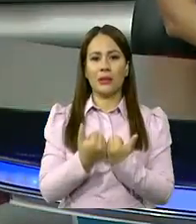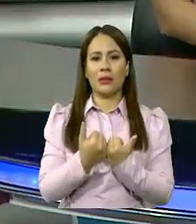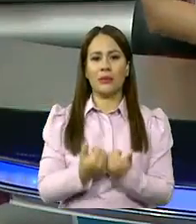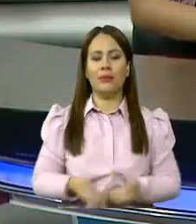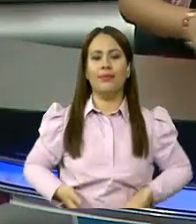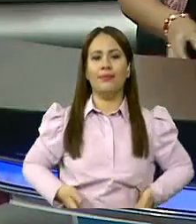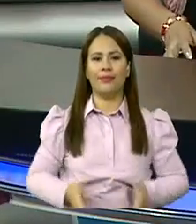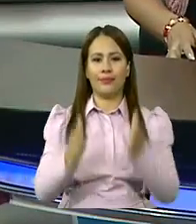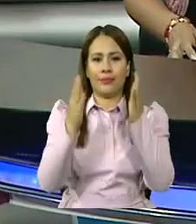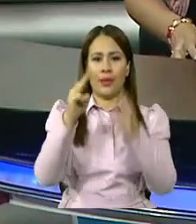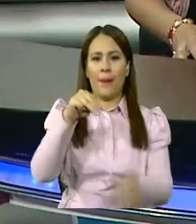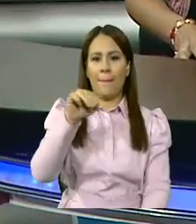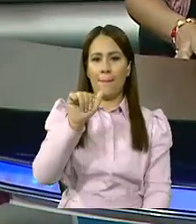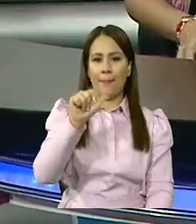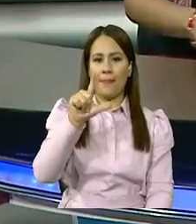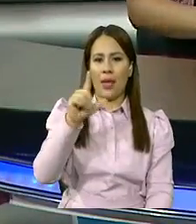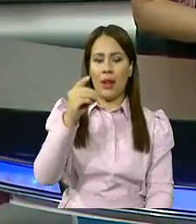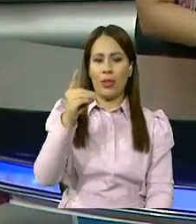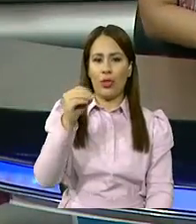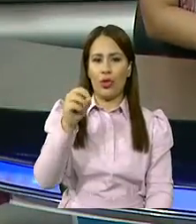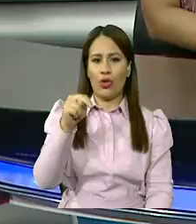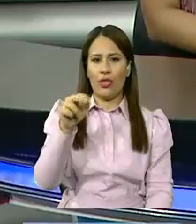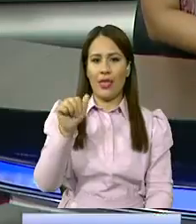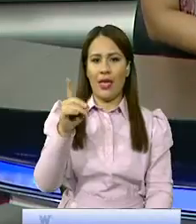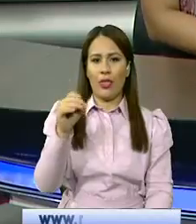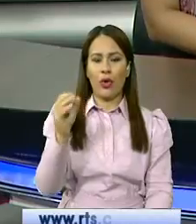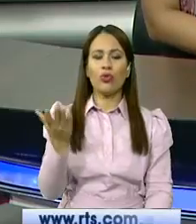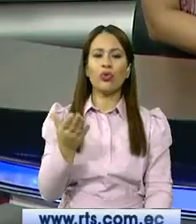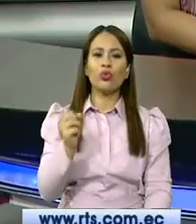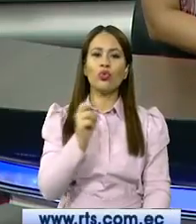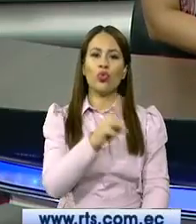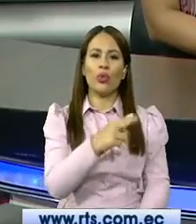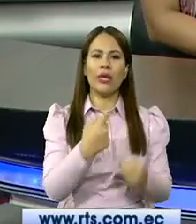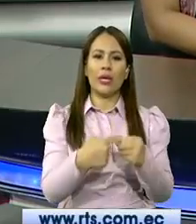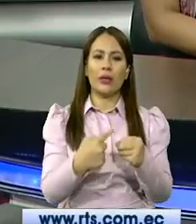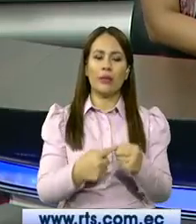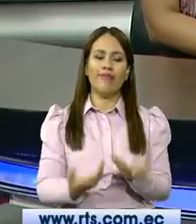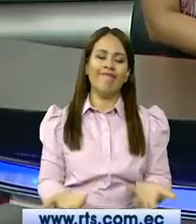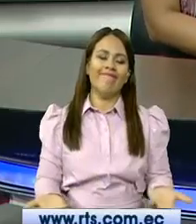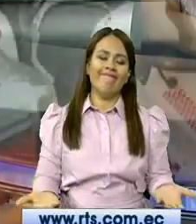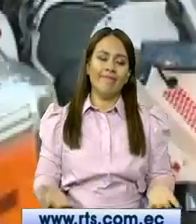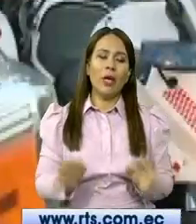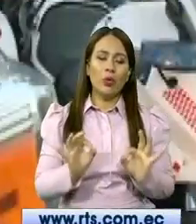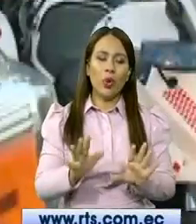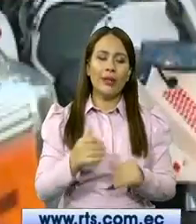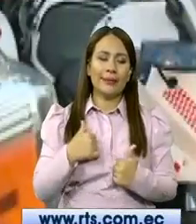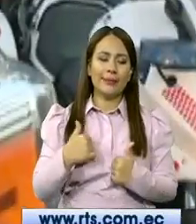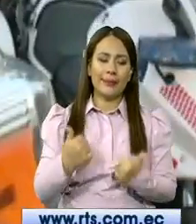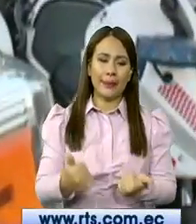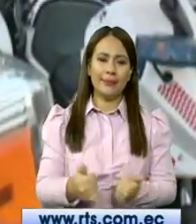avenida Maldonado, al sur de Quito. Afortunadamente, los afectados se encuentran estables.